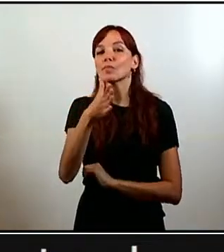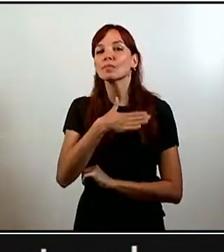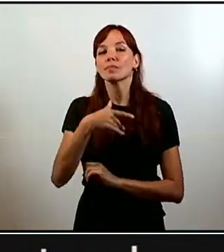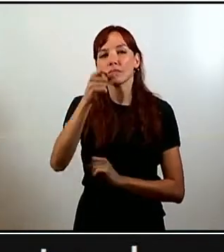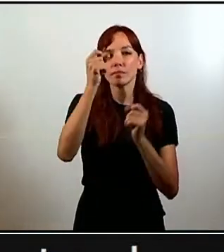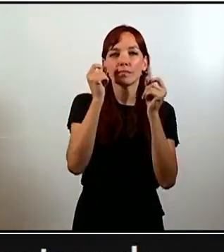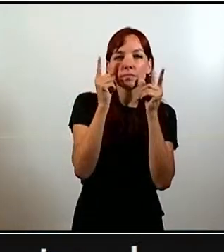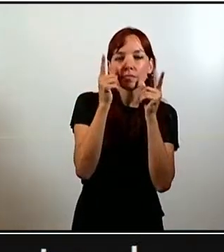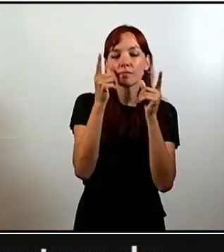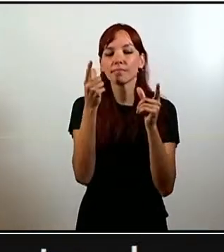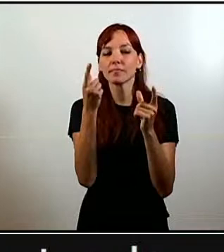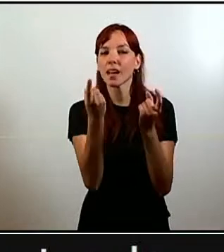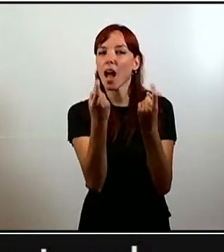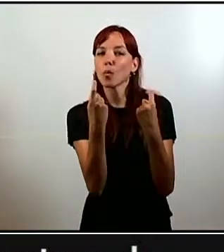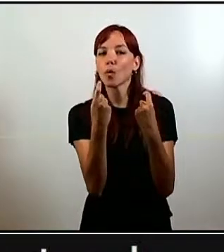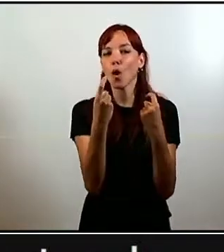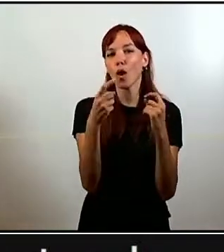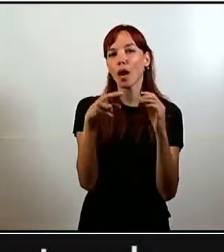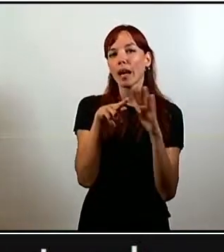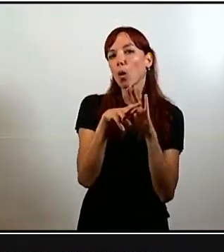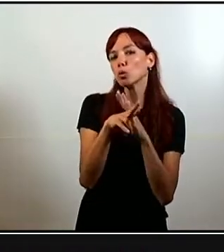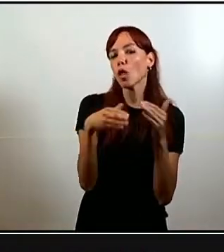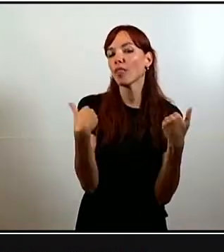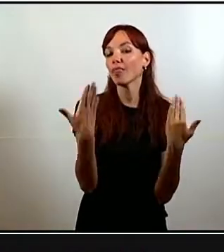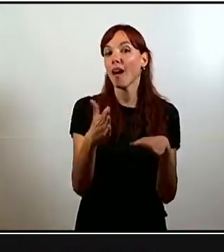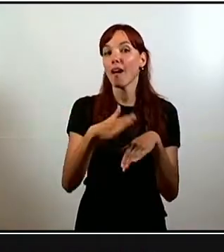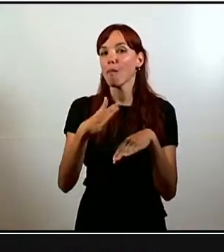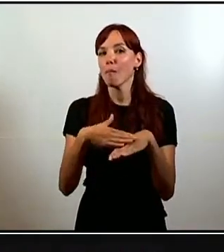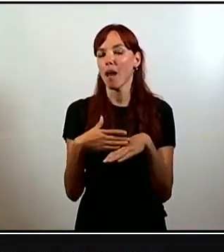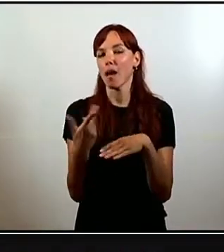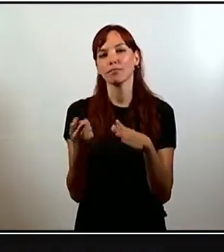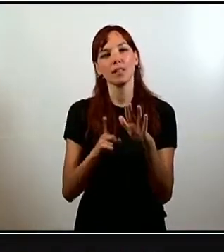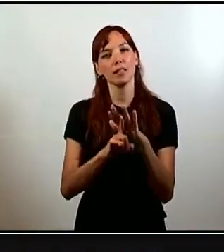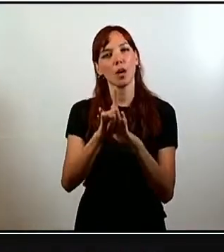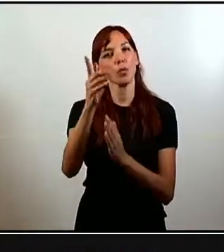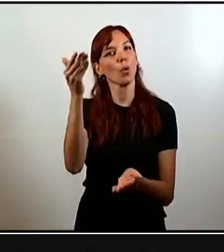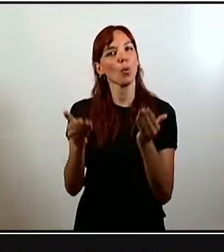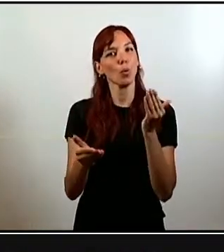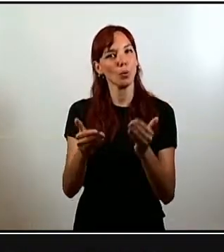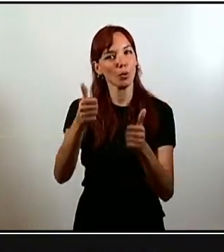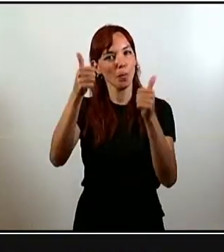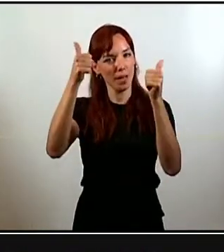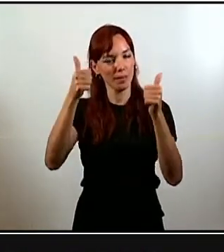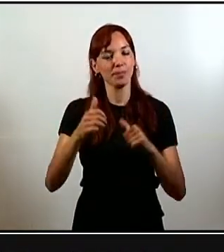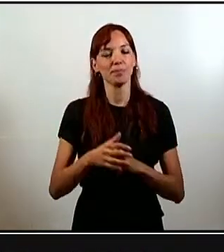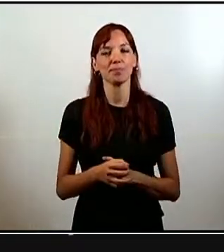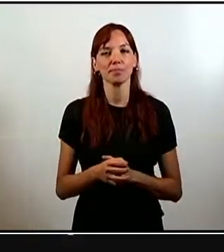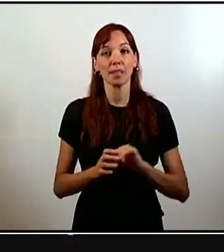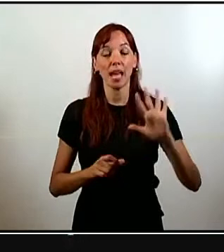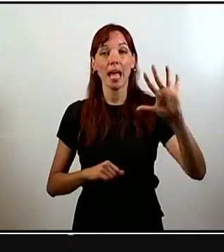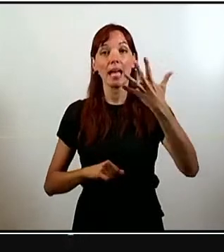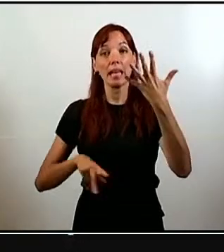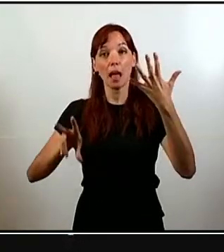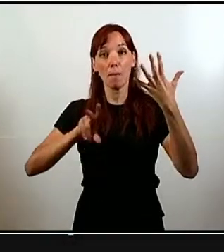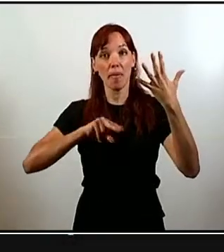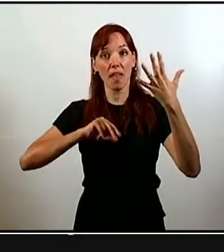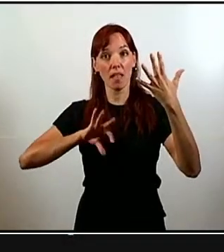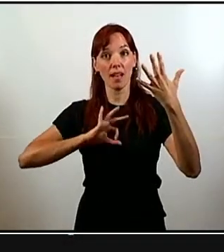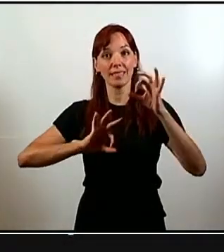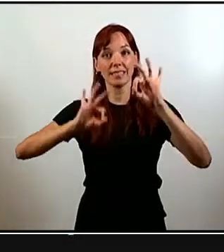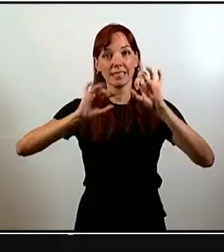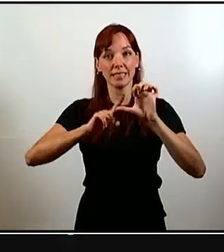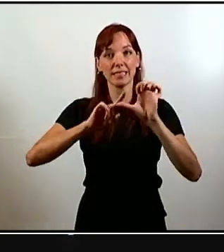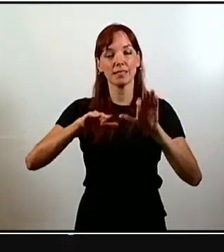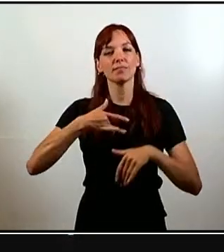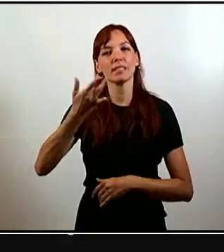y herramientas para promover un desarrollo más justo. La quinta medalla de Extremadura se concede al